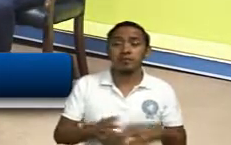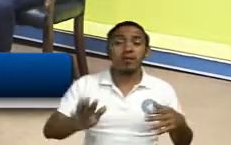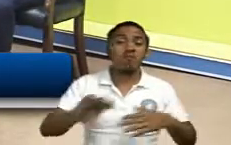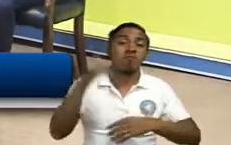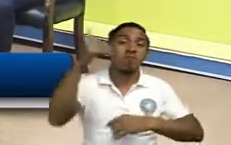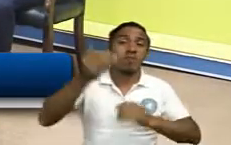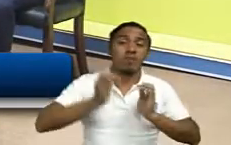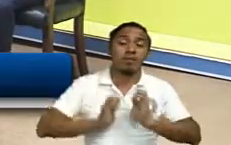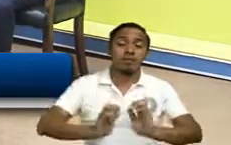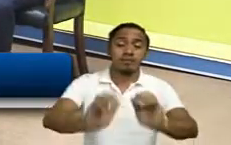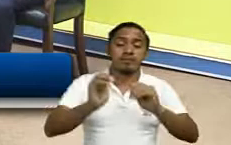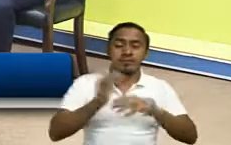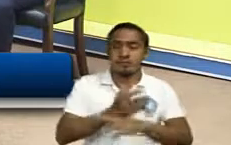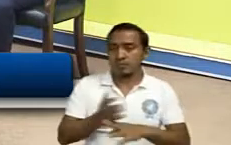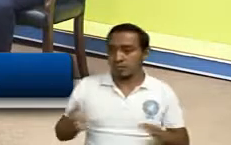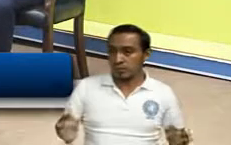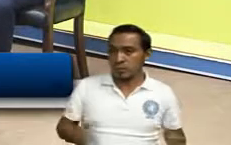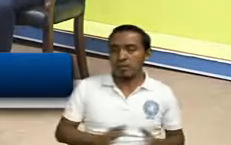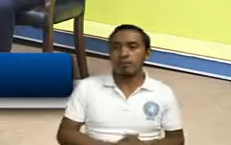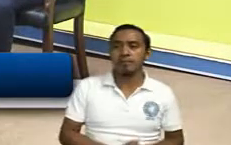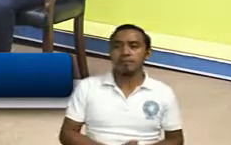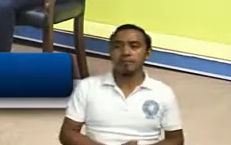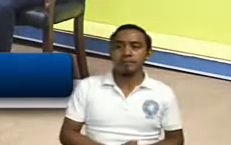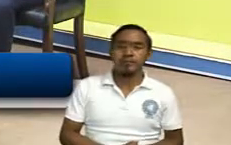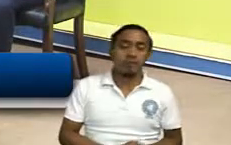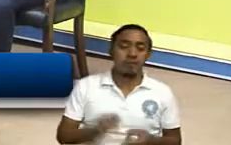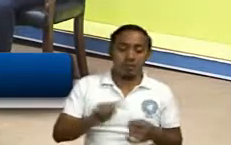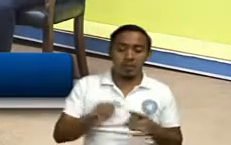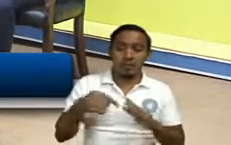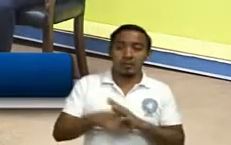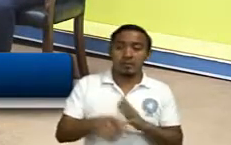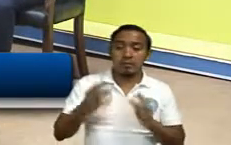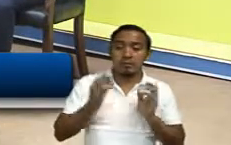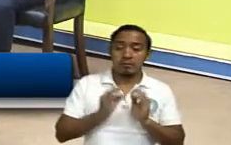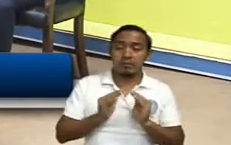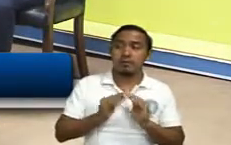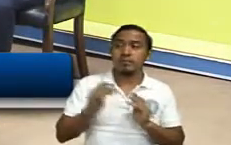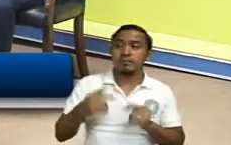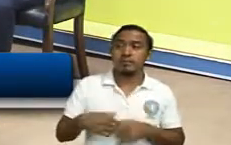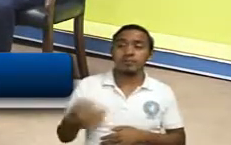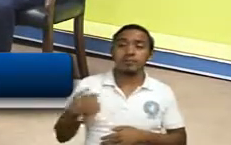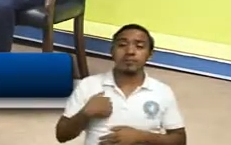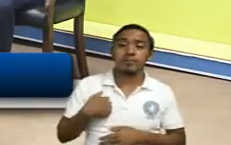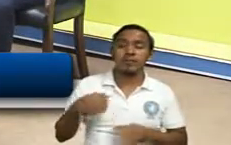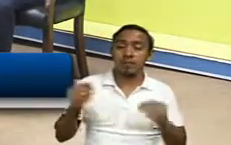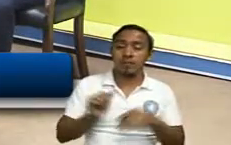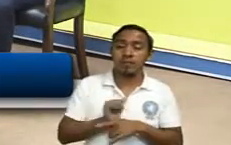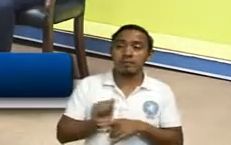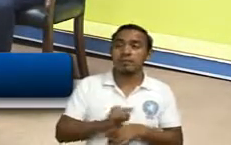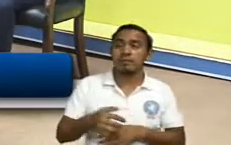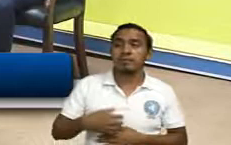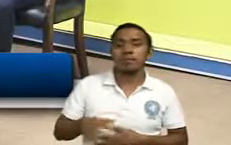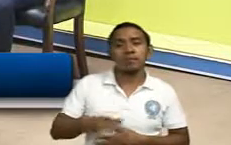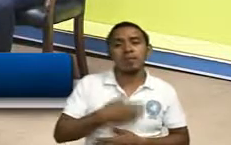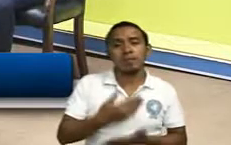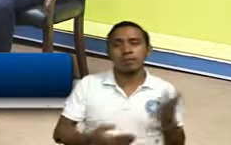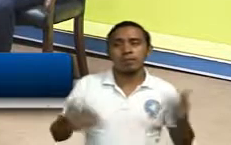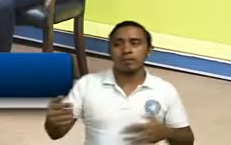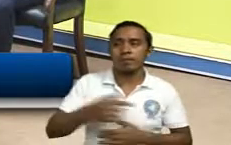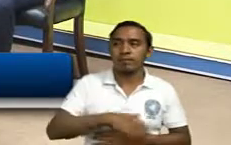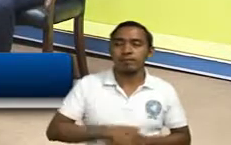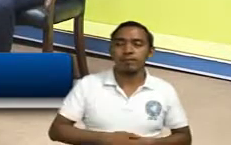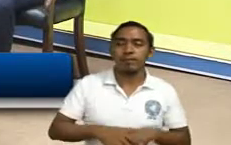externos, fuera de su casa. Externo, interno. Sí, se le lleva en el entrenamiento al centro comercial